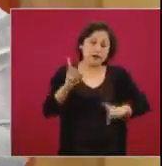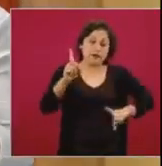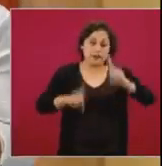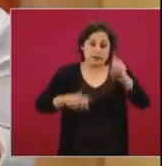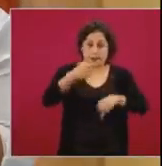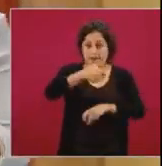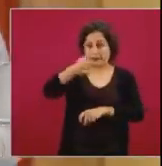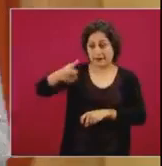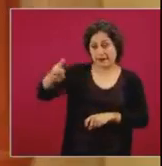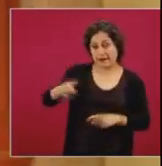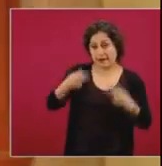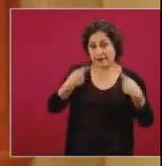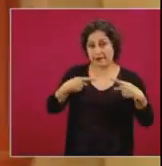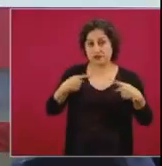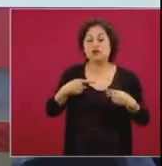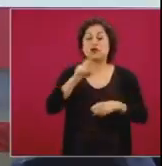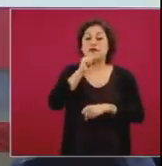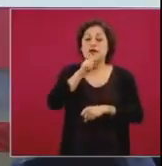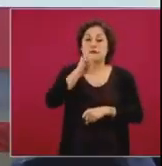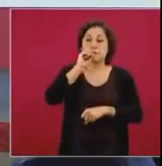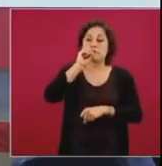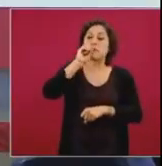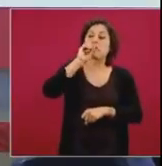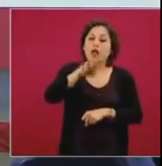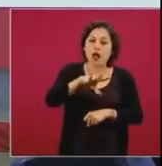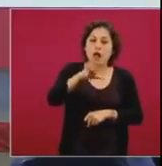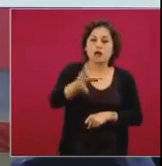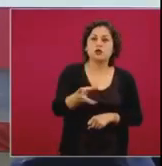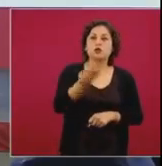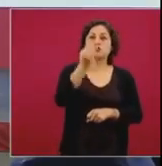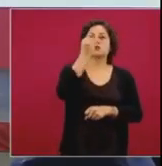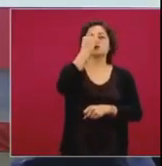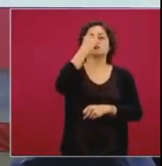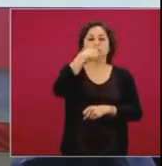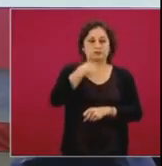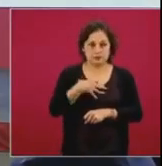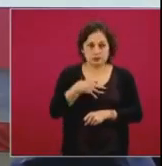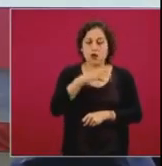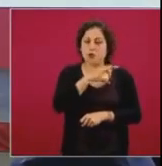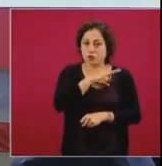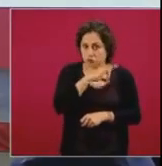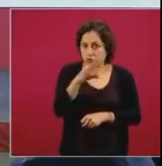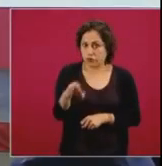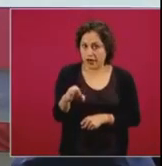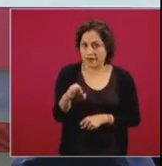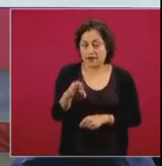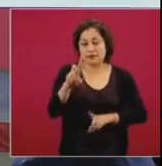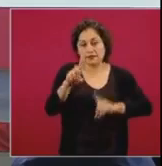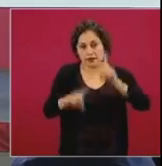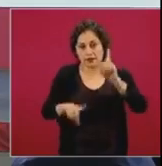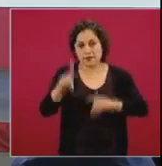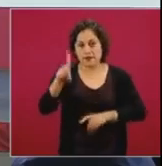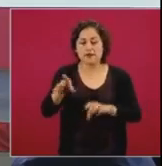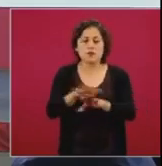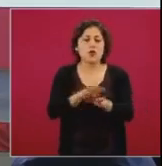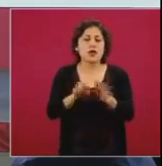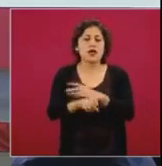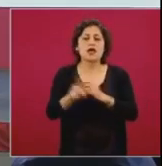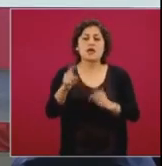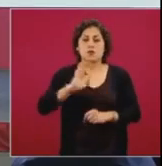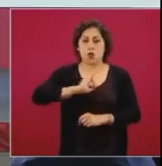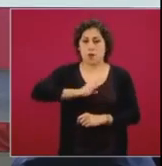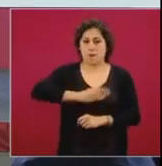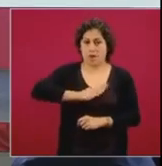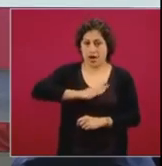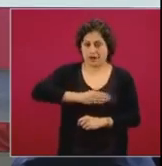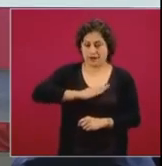nosotros llegamos a aspirar, hacen que esta enfermedad pueda tener periodos de incubación muy largos, es decir,